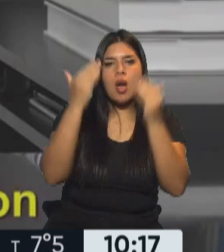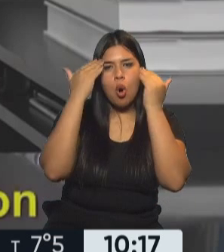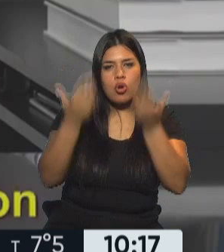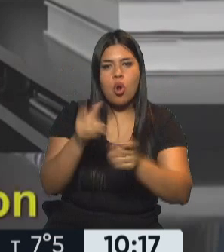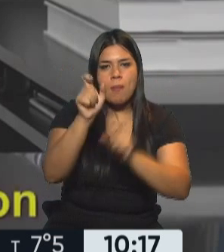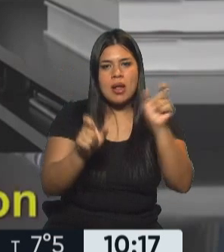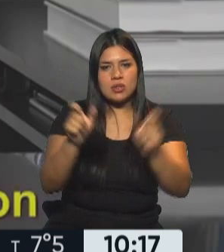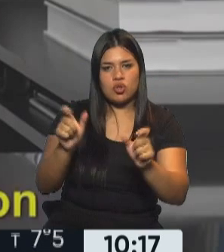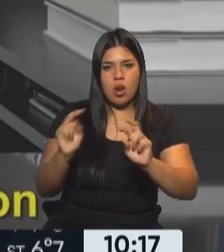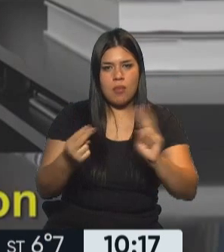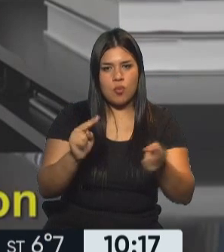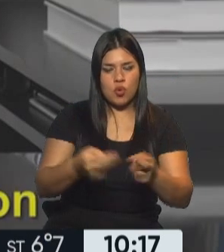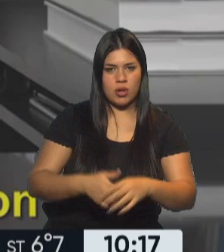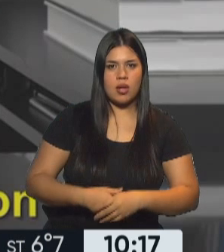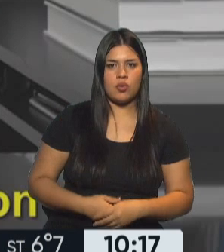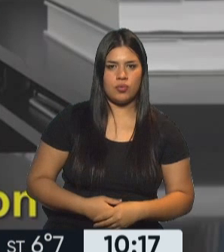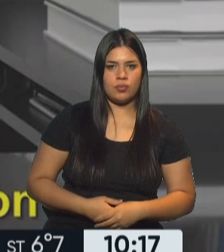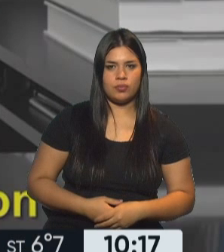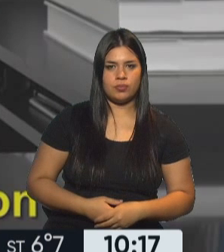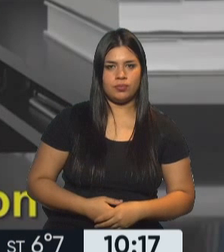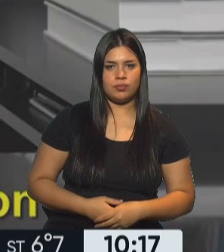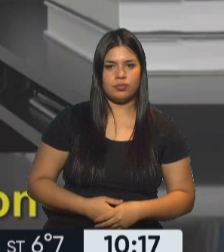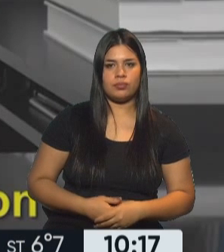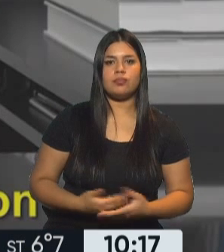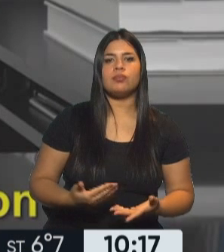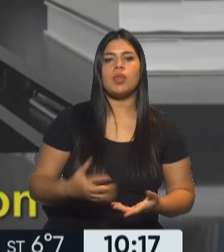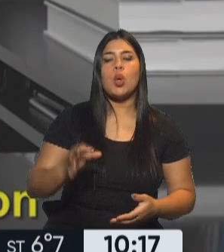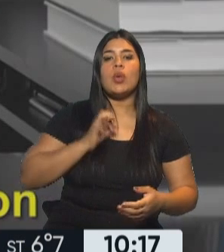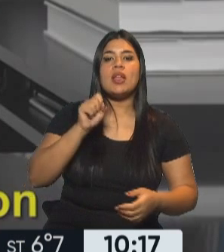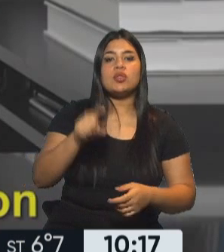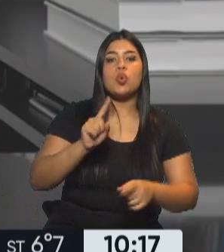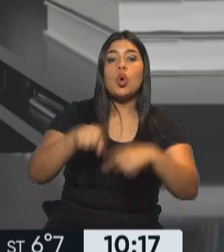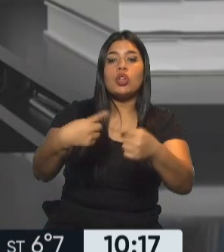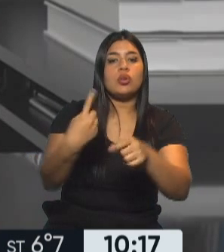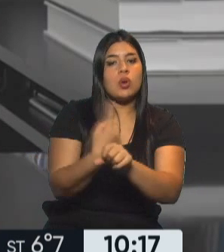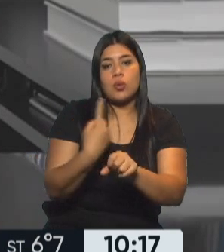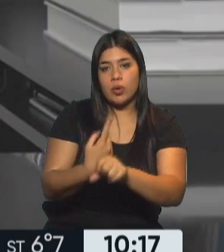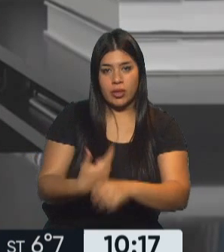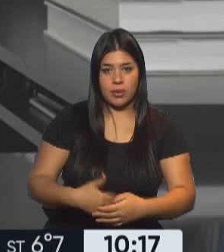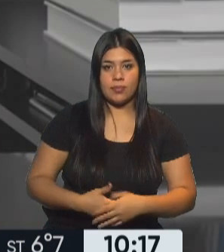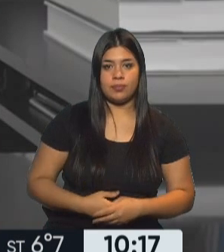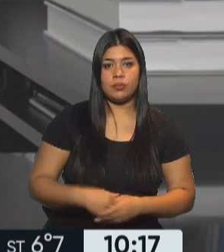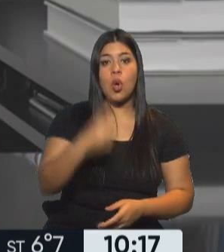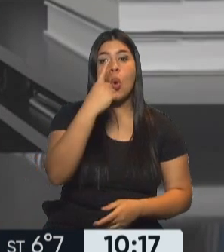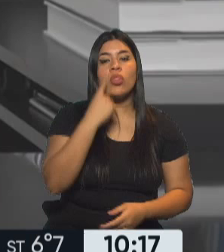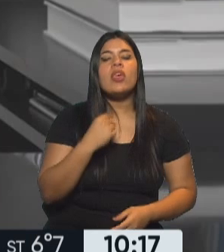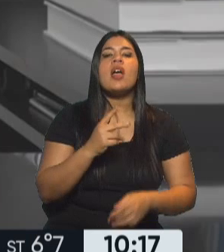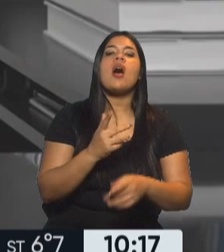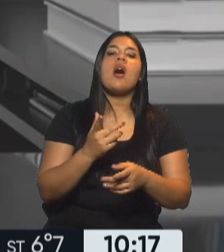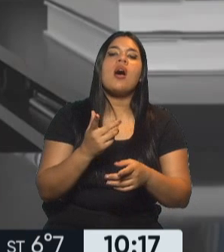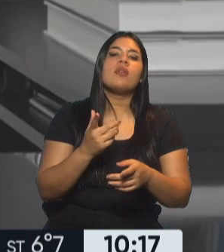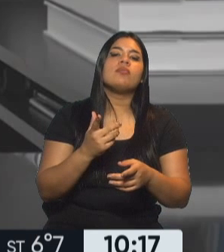hacia la memoria de aquellos que no pudieron continuar con sus ilusiones, con sus proyectos. Un día para encender una